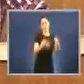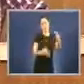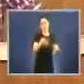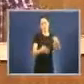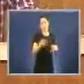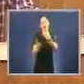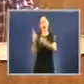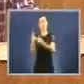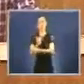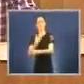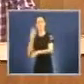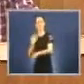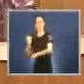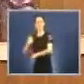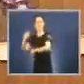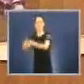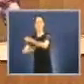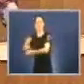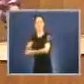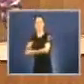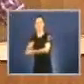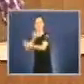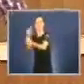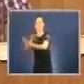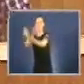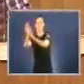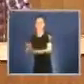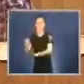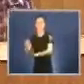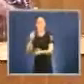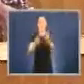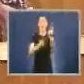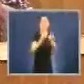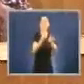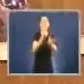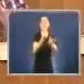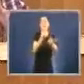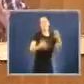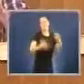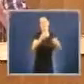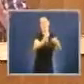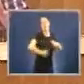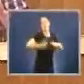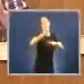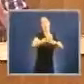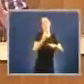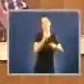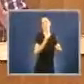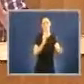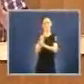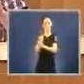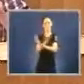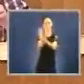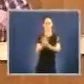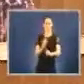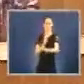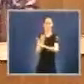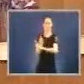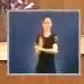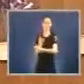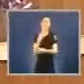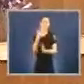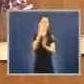bonificacións, pero tamén hai sentencias contrarias do Tribunal Supremo, que evidentemente di que non hai texto legislativo